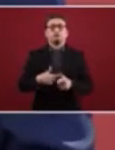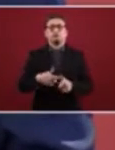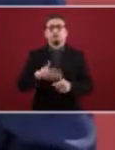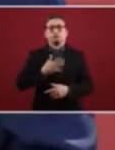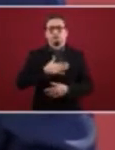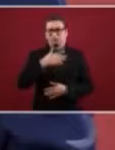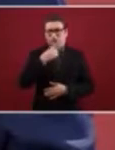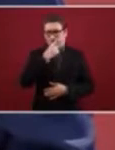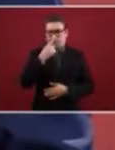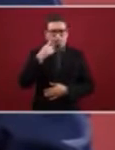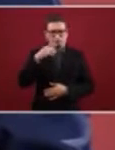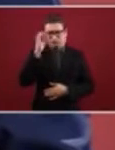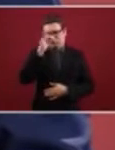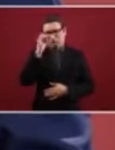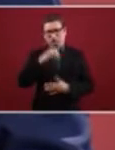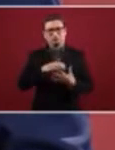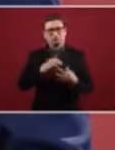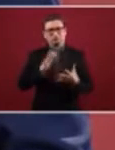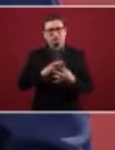opinando, ¿sí?,